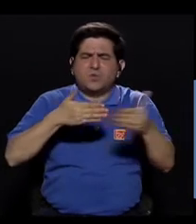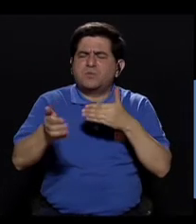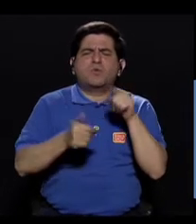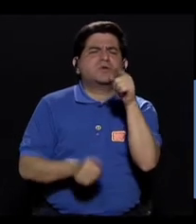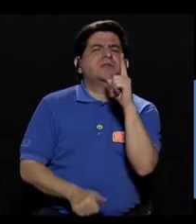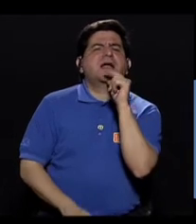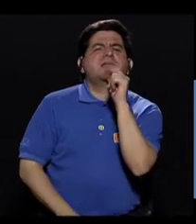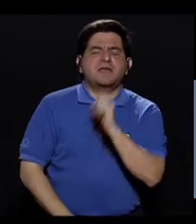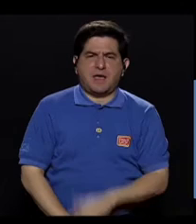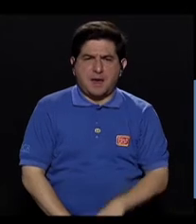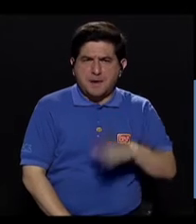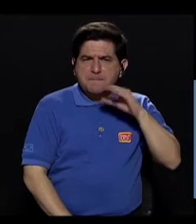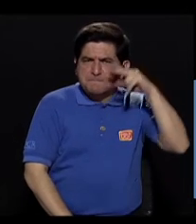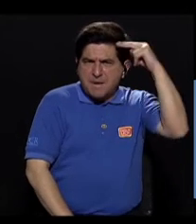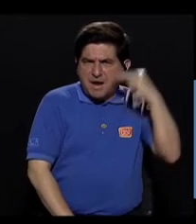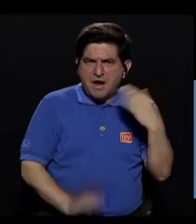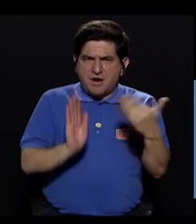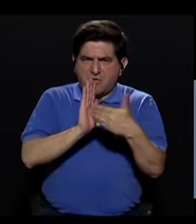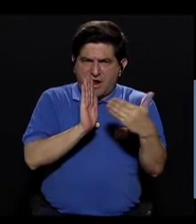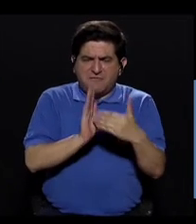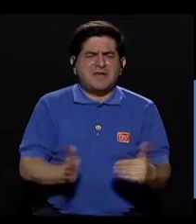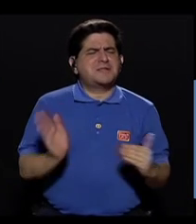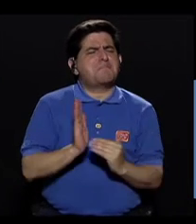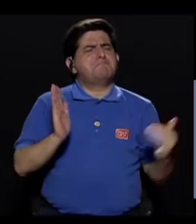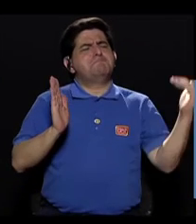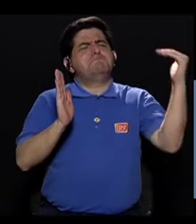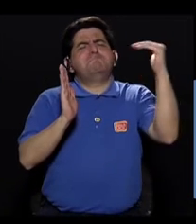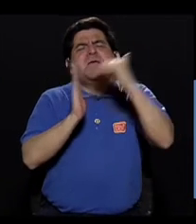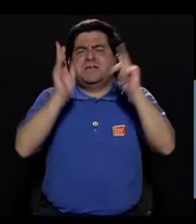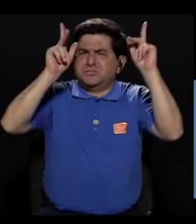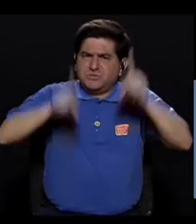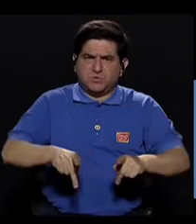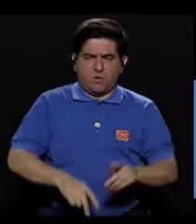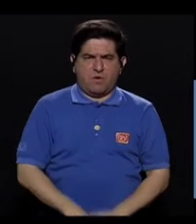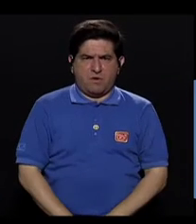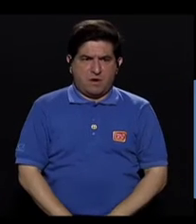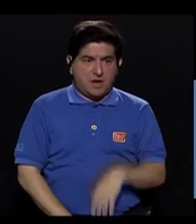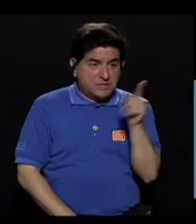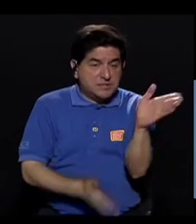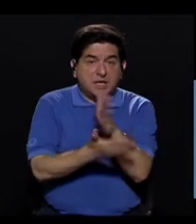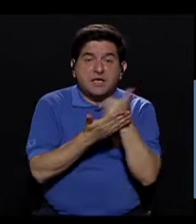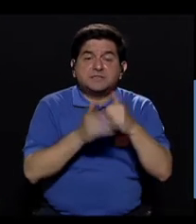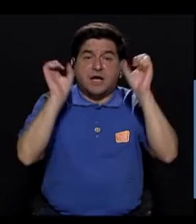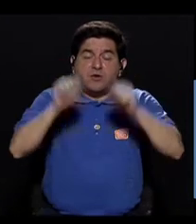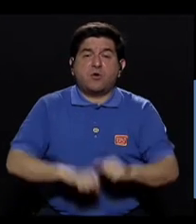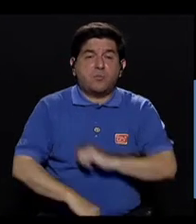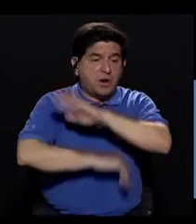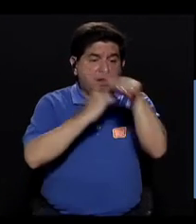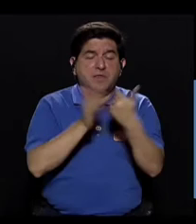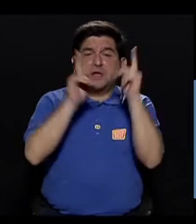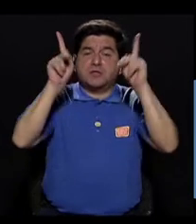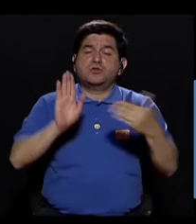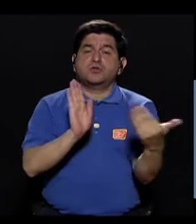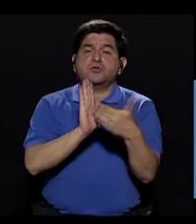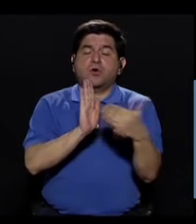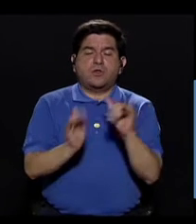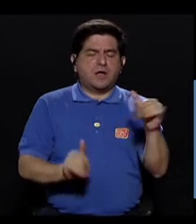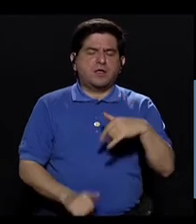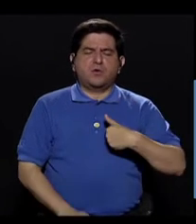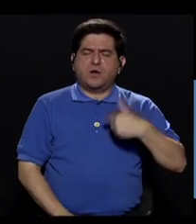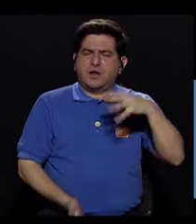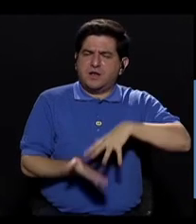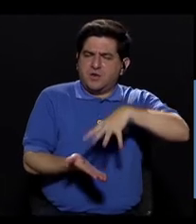Se trata de algo que puede tocarle a cualquiera. También aprendí que no existe ninguna bala de plata o píldora milagrosa. La medicación puede ayudar a